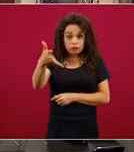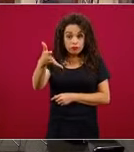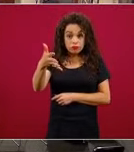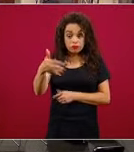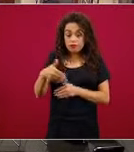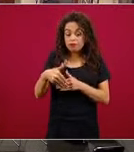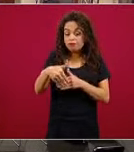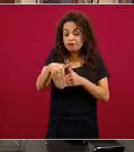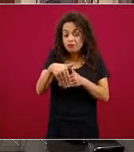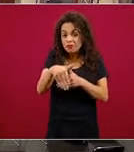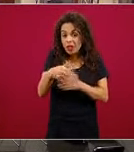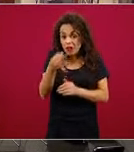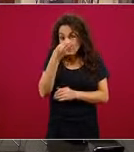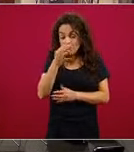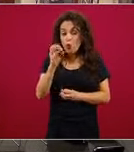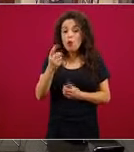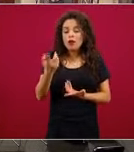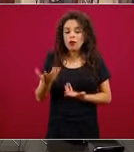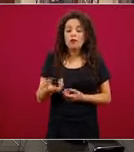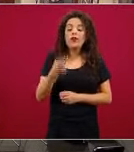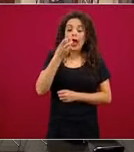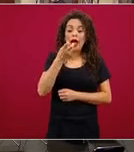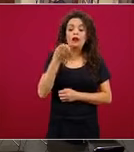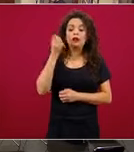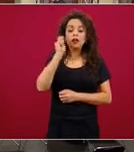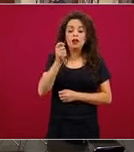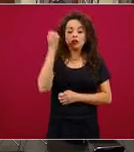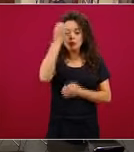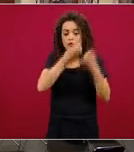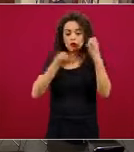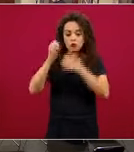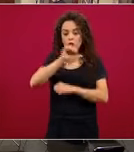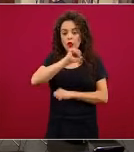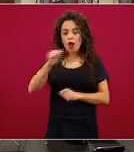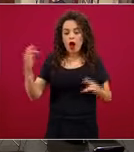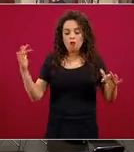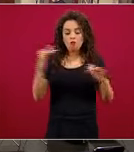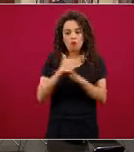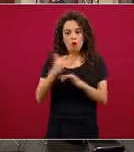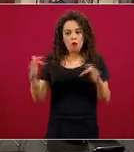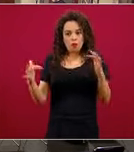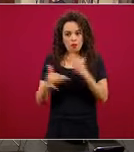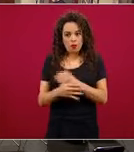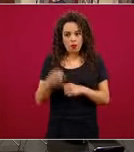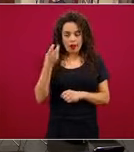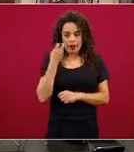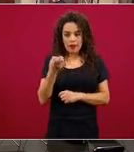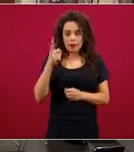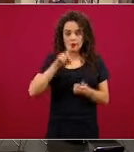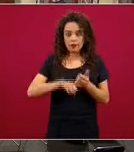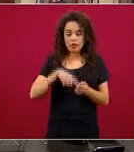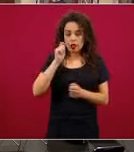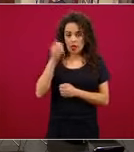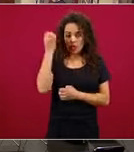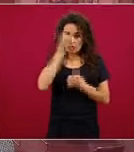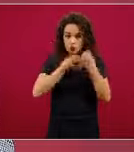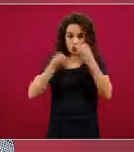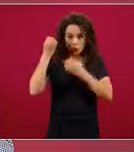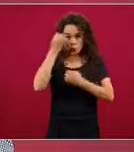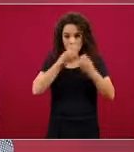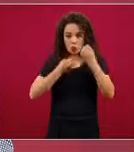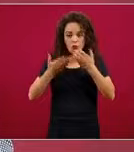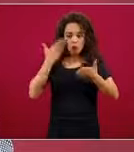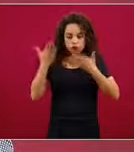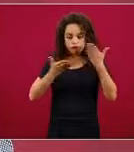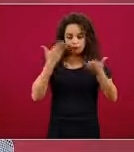así? Precisamente uno de los objetivos del estudio de movilidad, y que es, lógicamente en base a estos recursos es un estudio de movilidad que está enfocado a